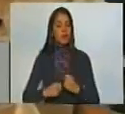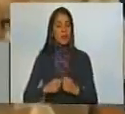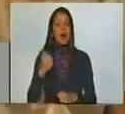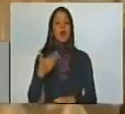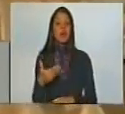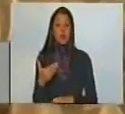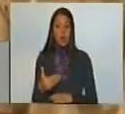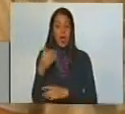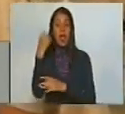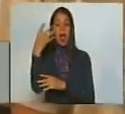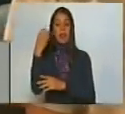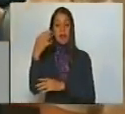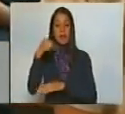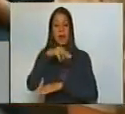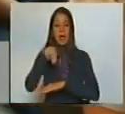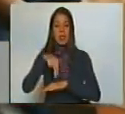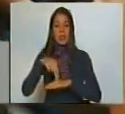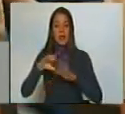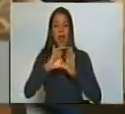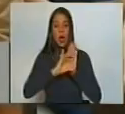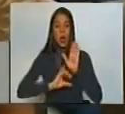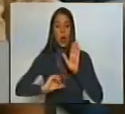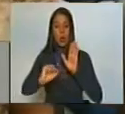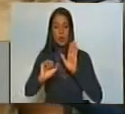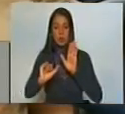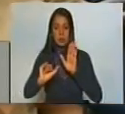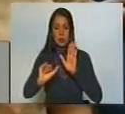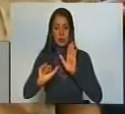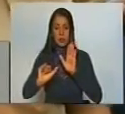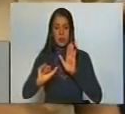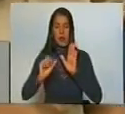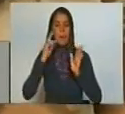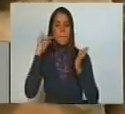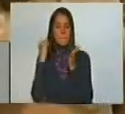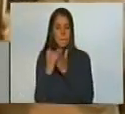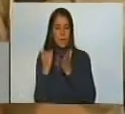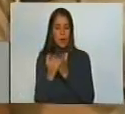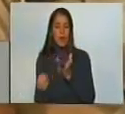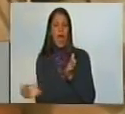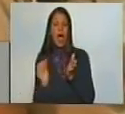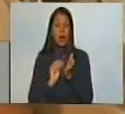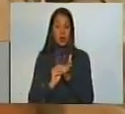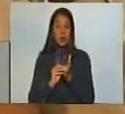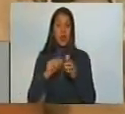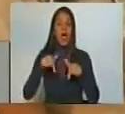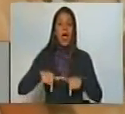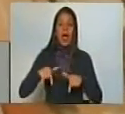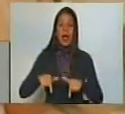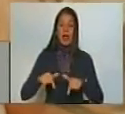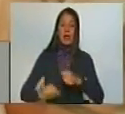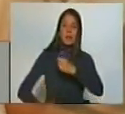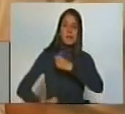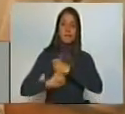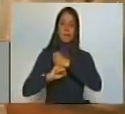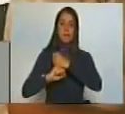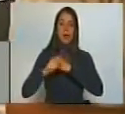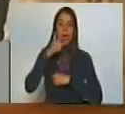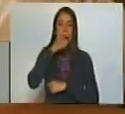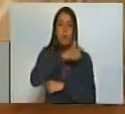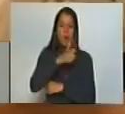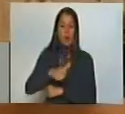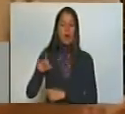tiene la Asamblea Nacional Constituyente, que es una muestra más de que aquí están las bases, que aquí está el